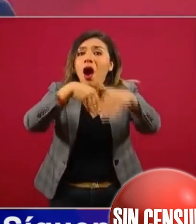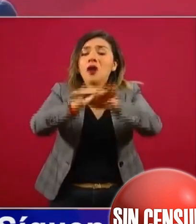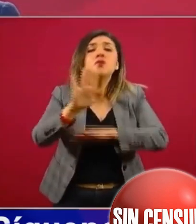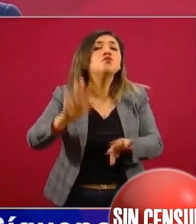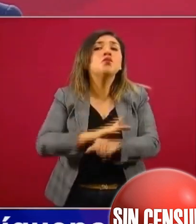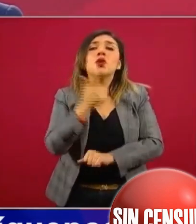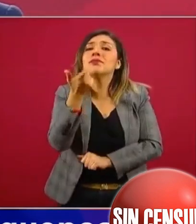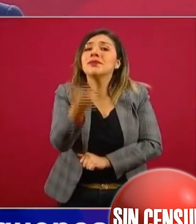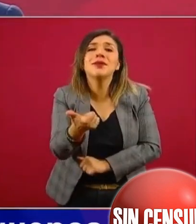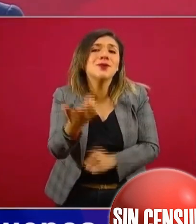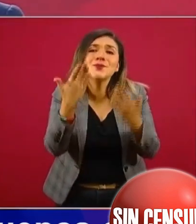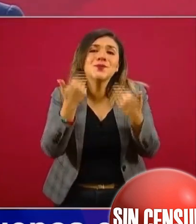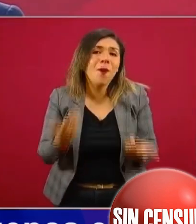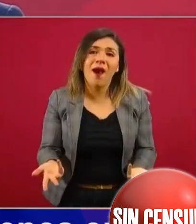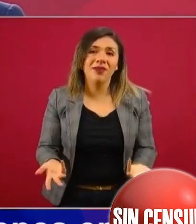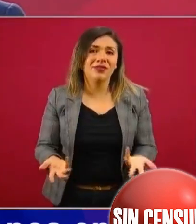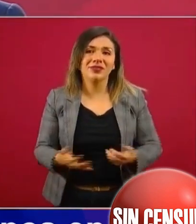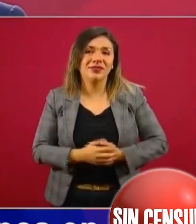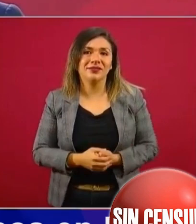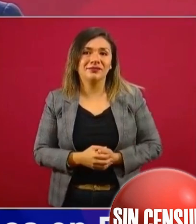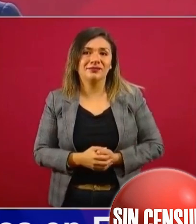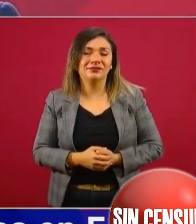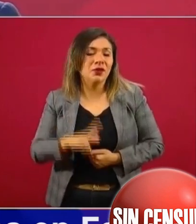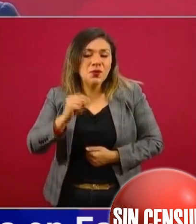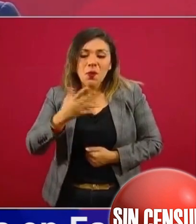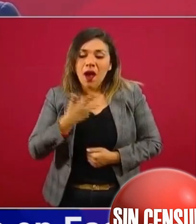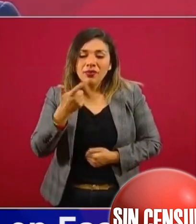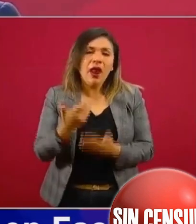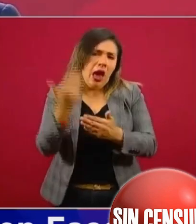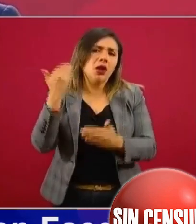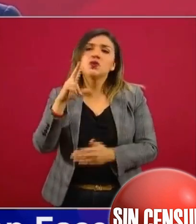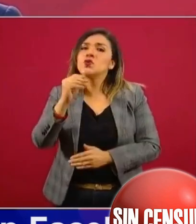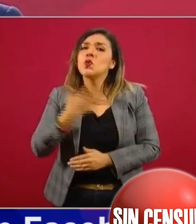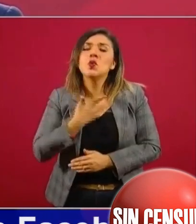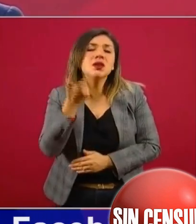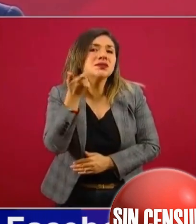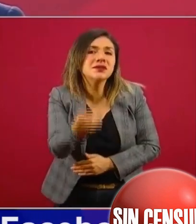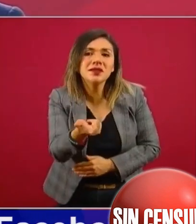presupuesto, o no había el presupuesto suficiente.